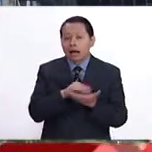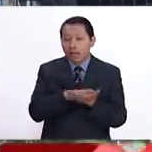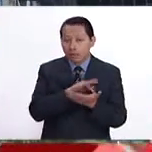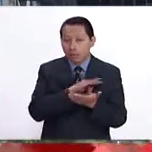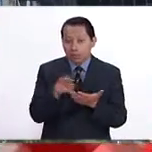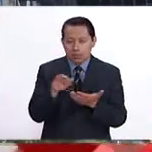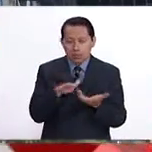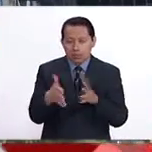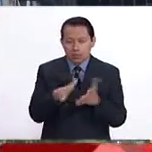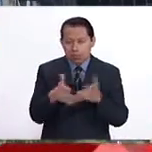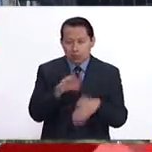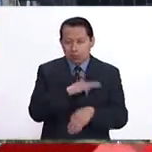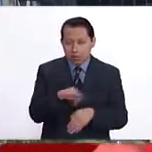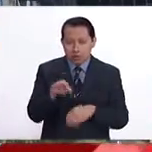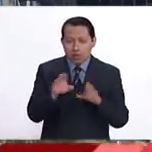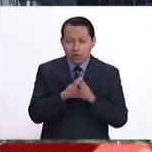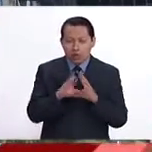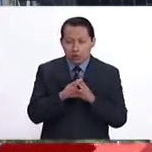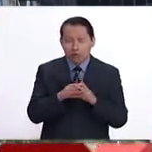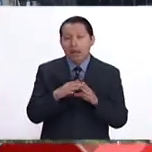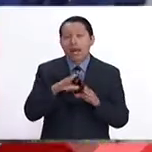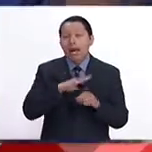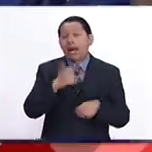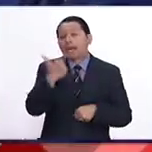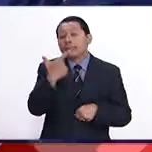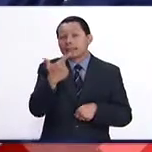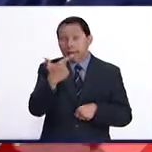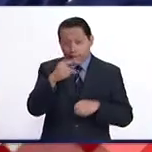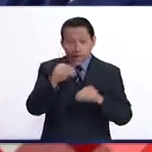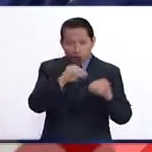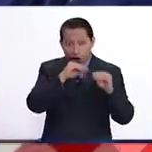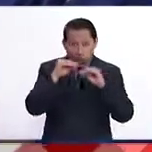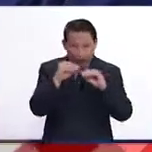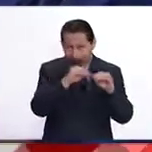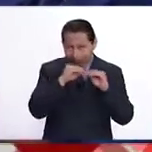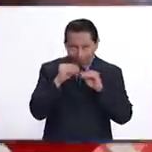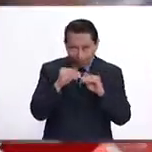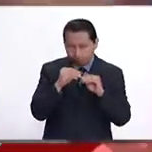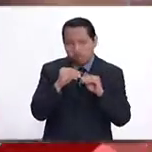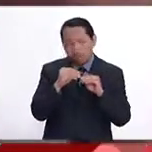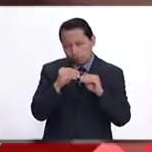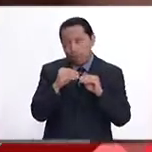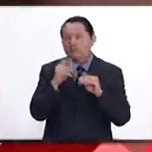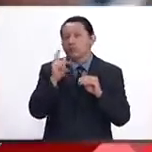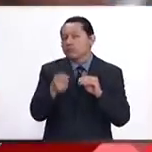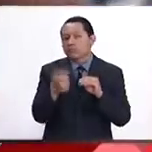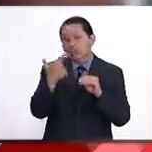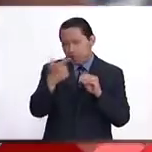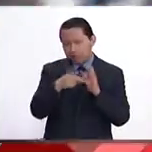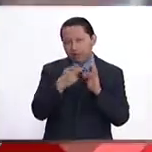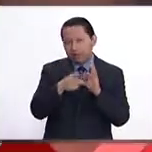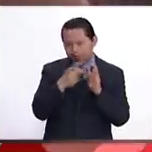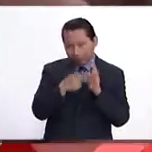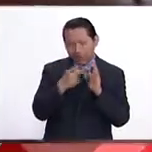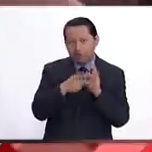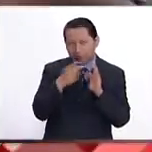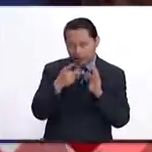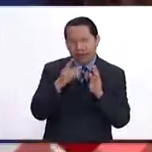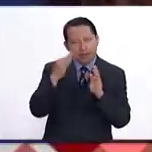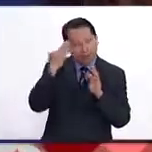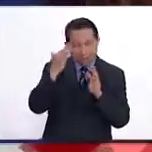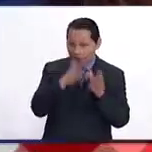planteado, son 7 rondas de negociaciones que van a tener lugar